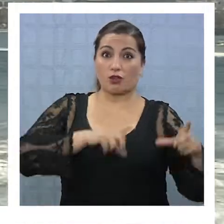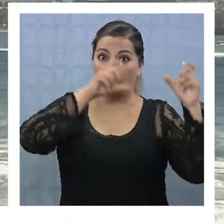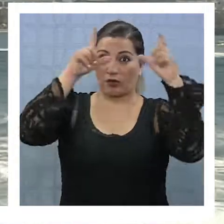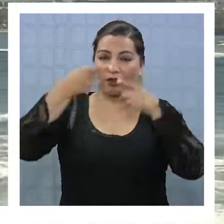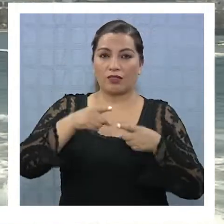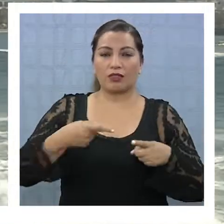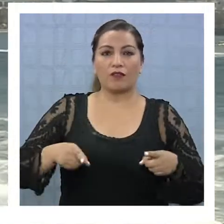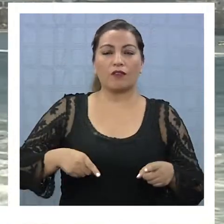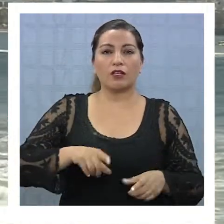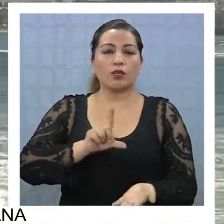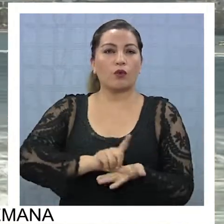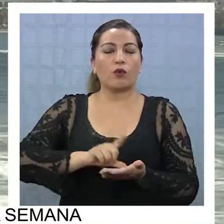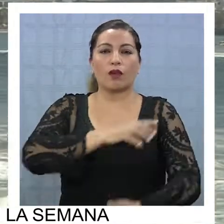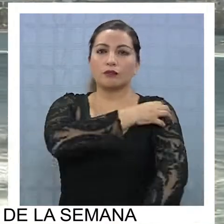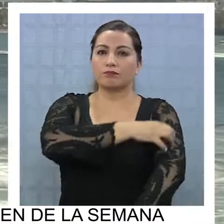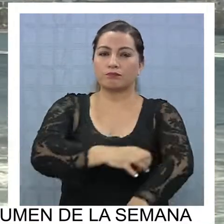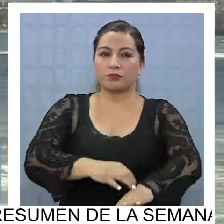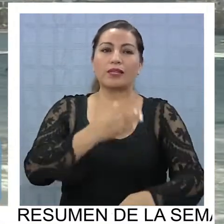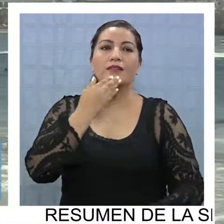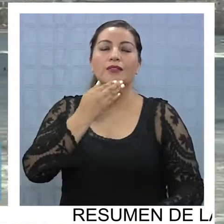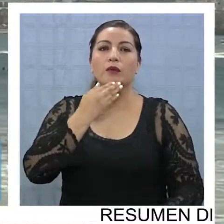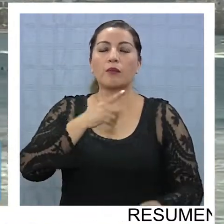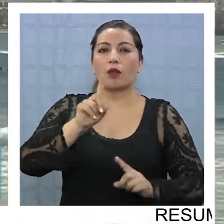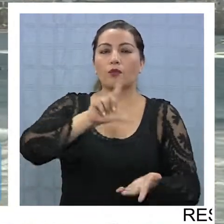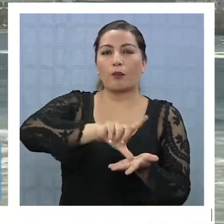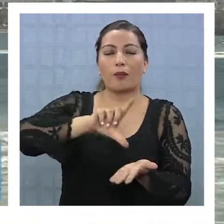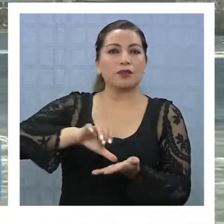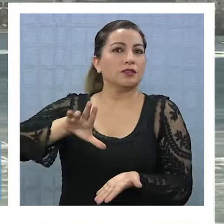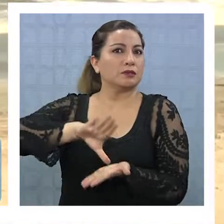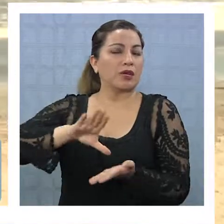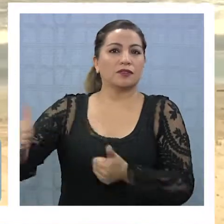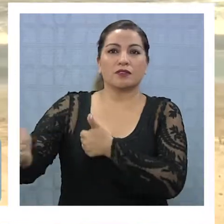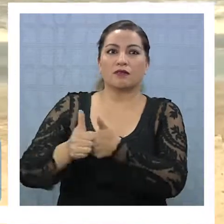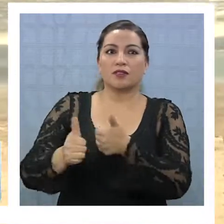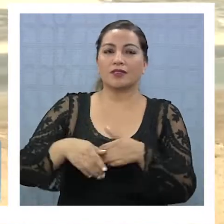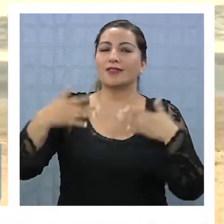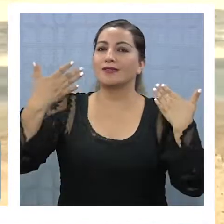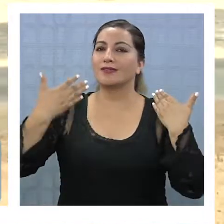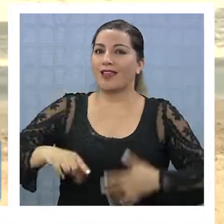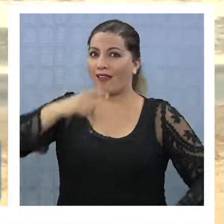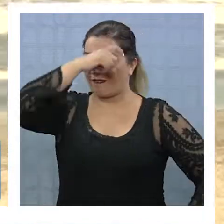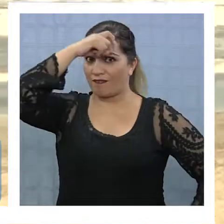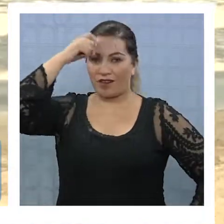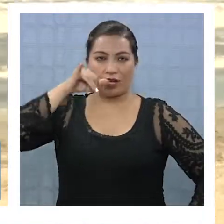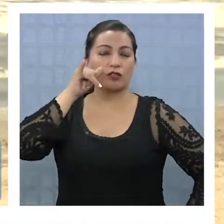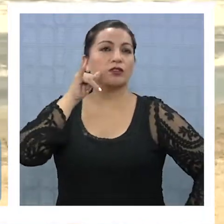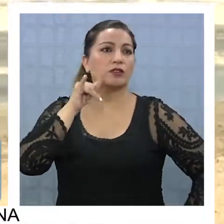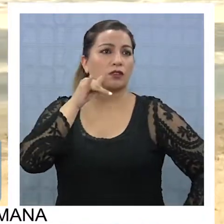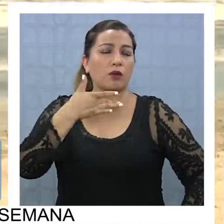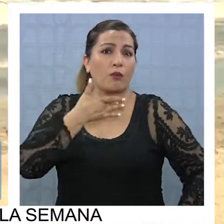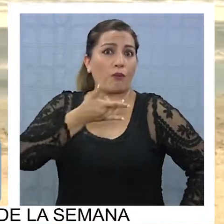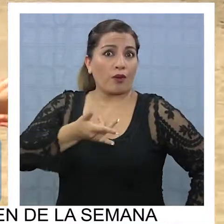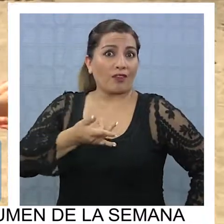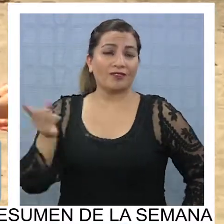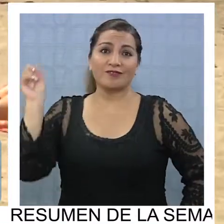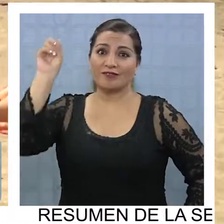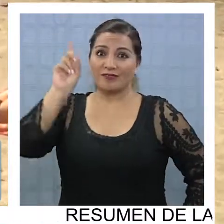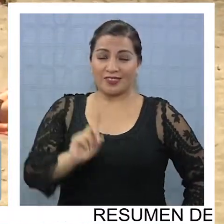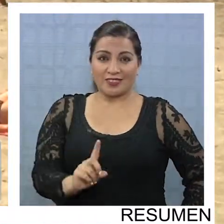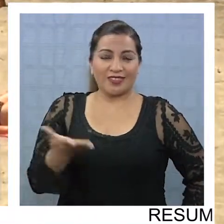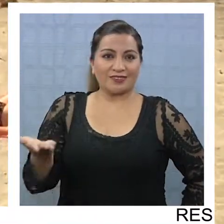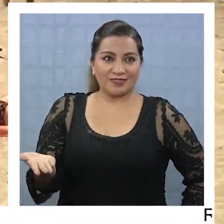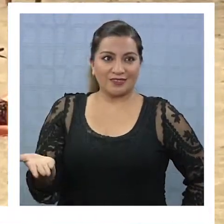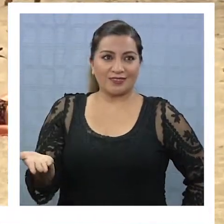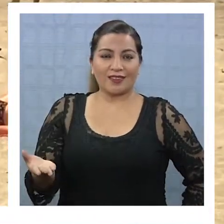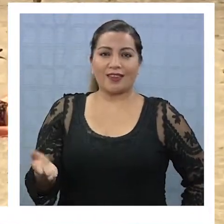La presencia de turistas de diferentes lugares de Chile y visitantes de países vecinos marca ya el verano iquiqueño. El